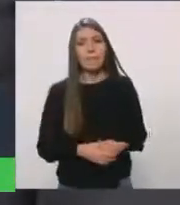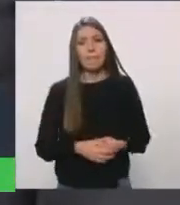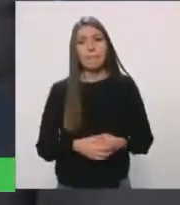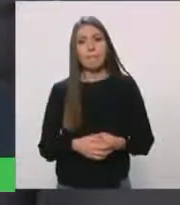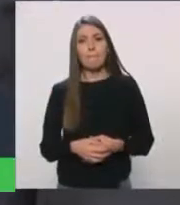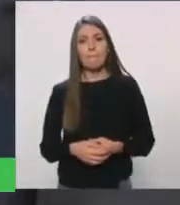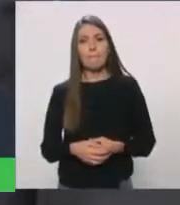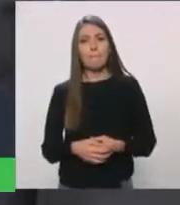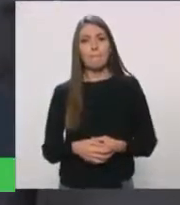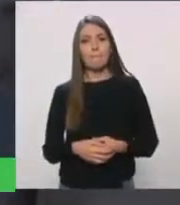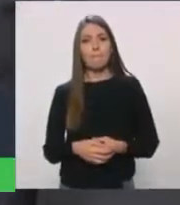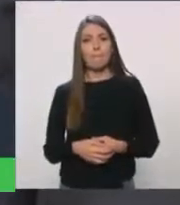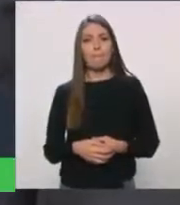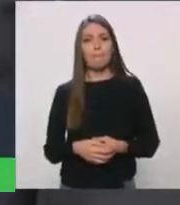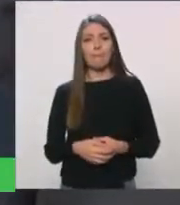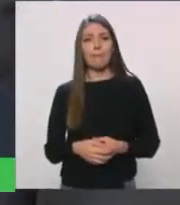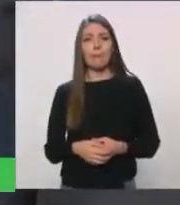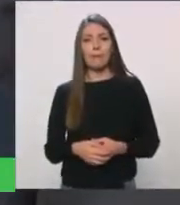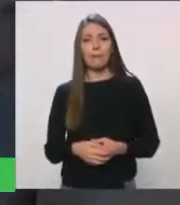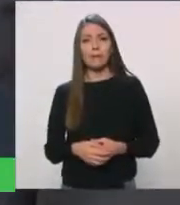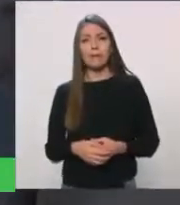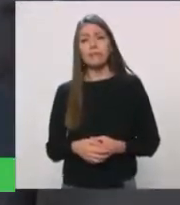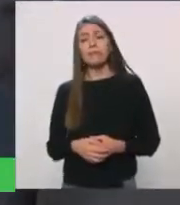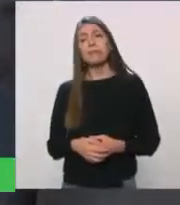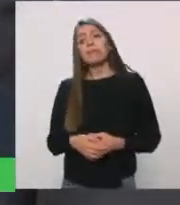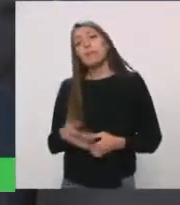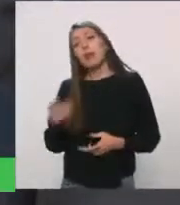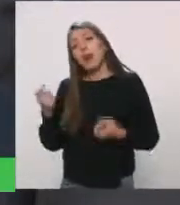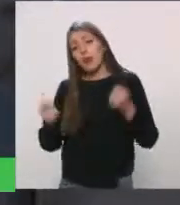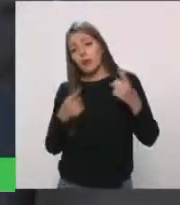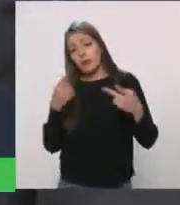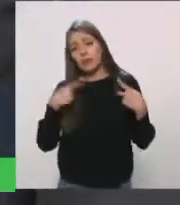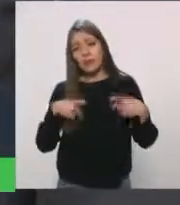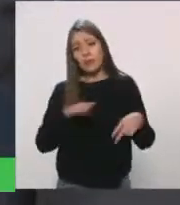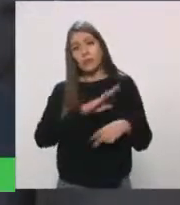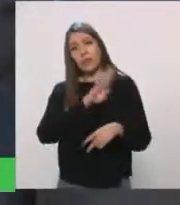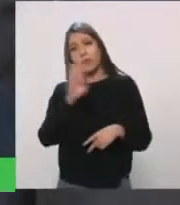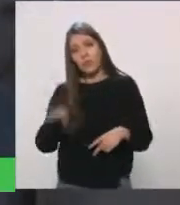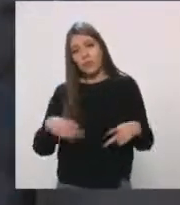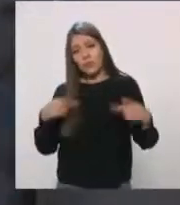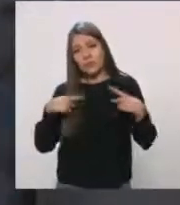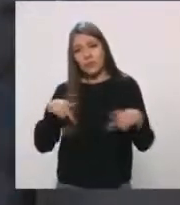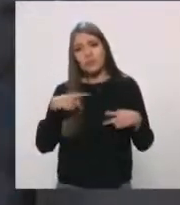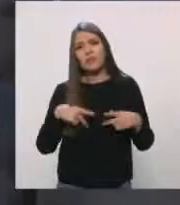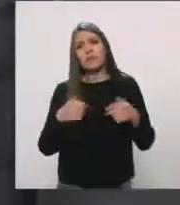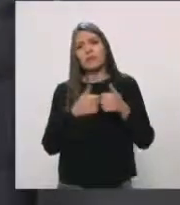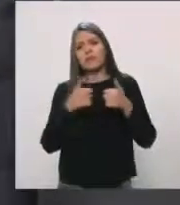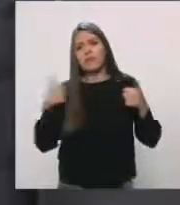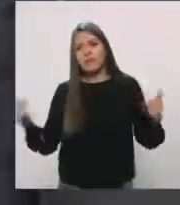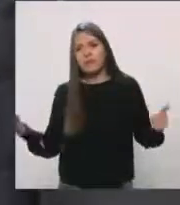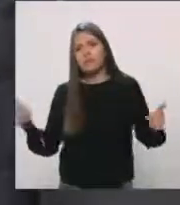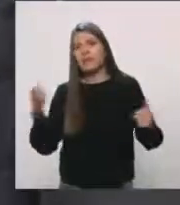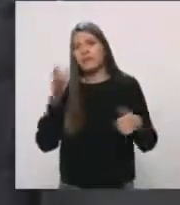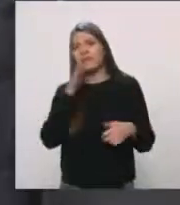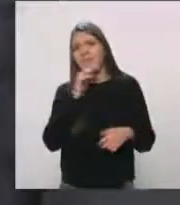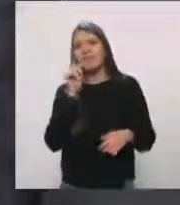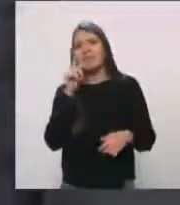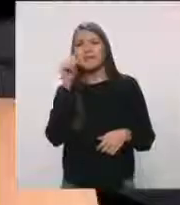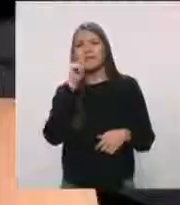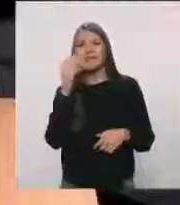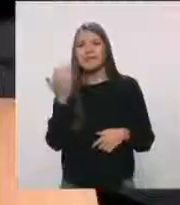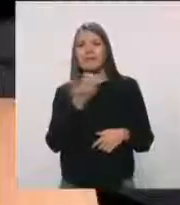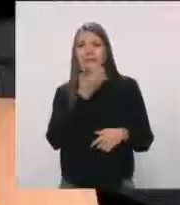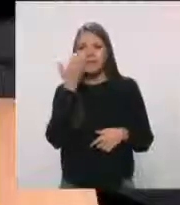que quienes han perdido un ser querido, como tú dices, en aislamiento, sin poder hacer los rituales a los que